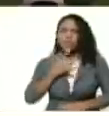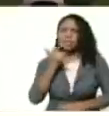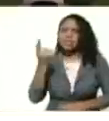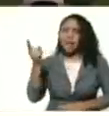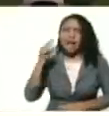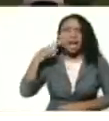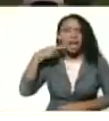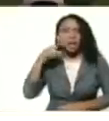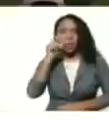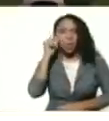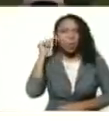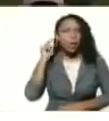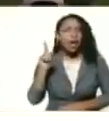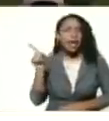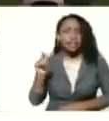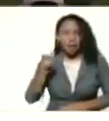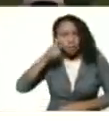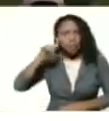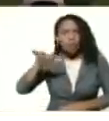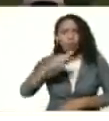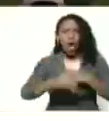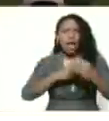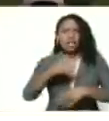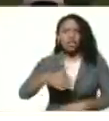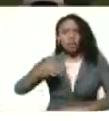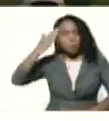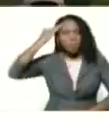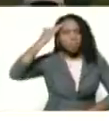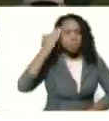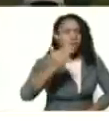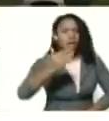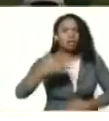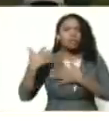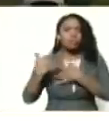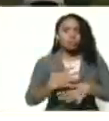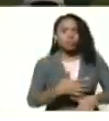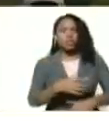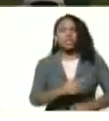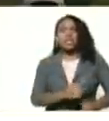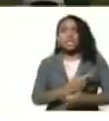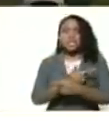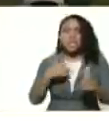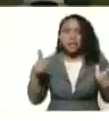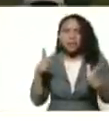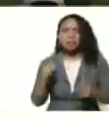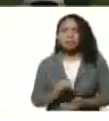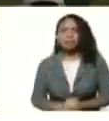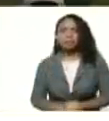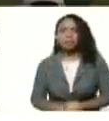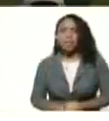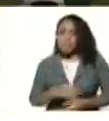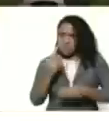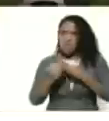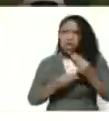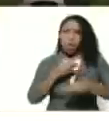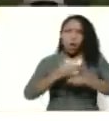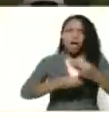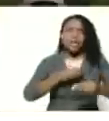negro y la negra, es el pueblo, hecho soldado, hecho ejército, hecho libertador. ¿Y cómo